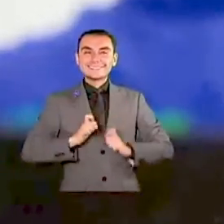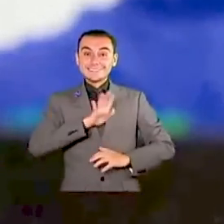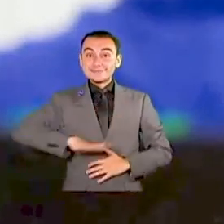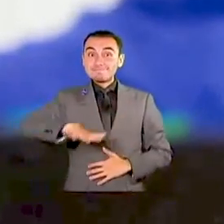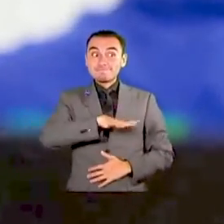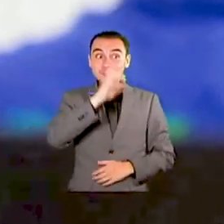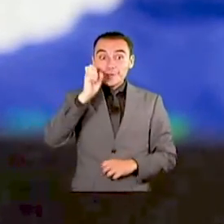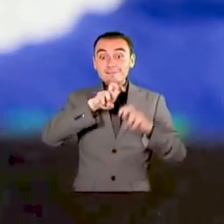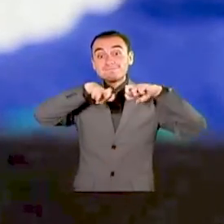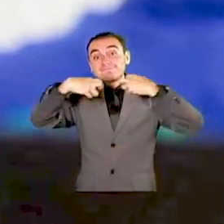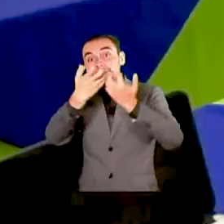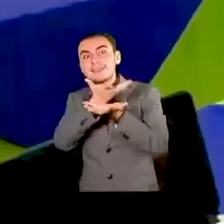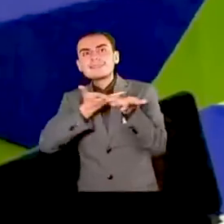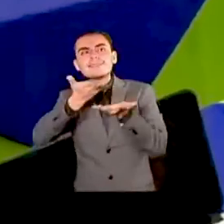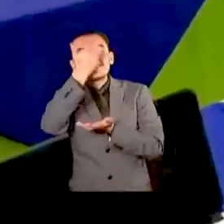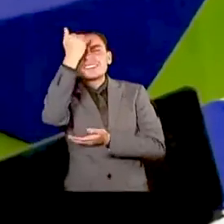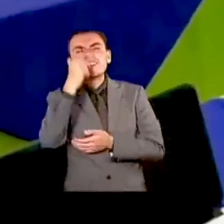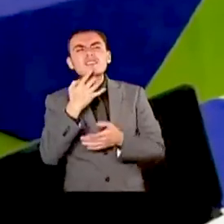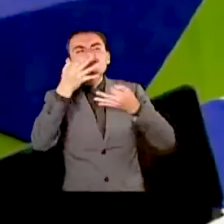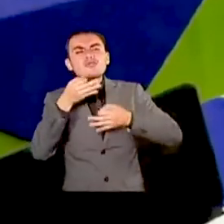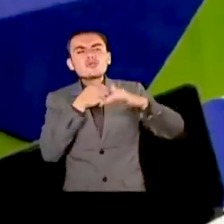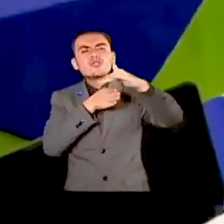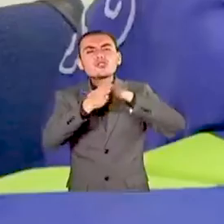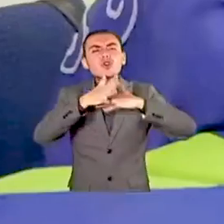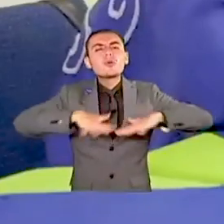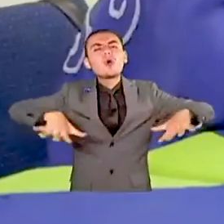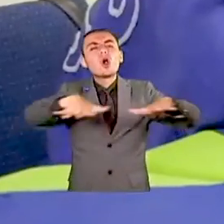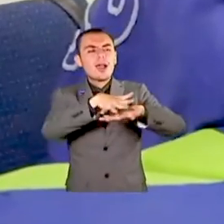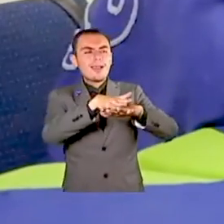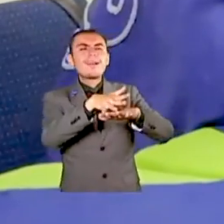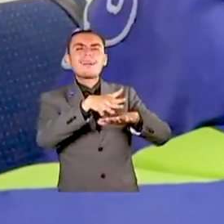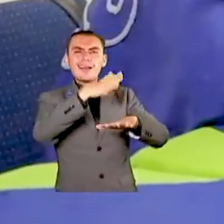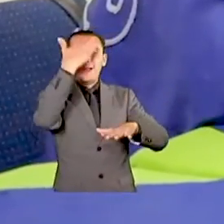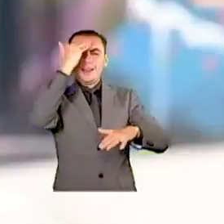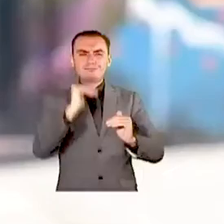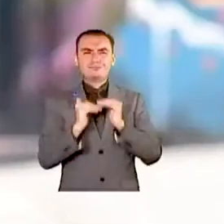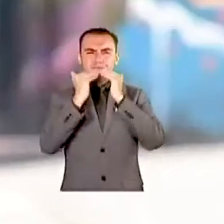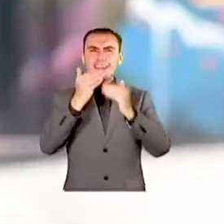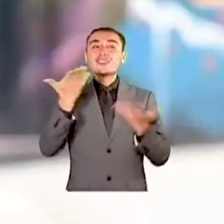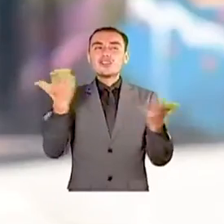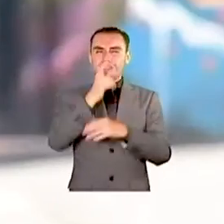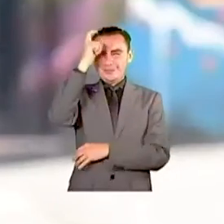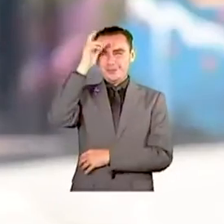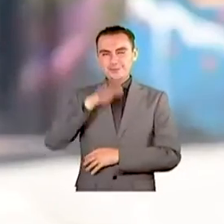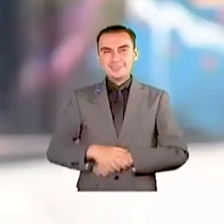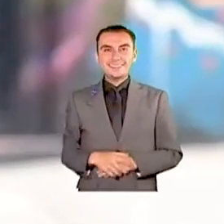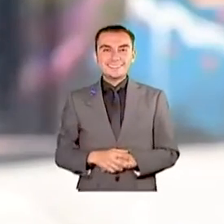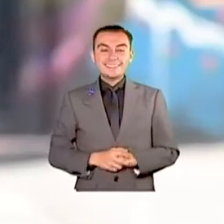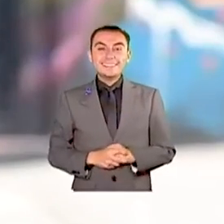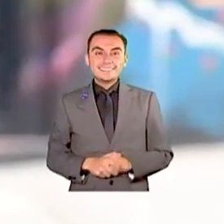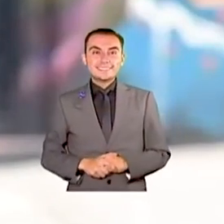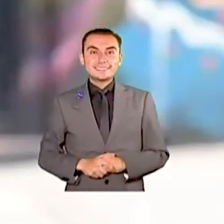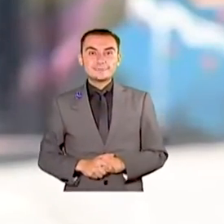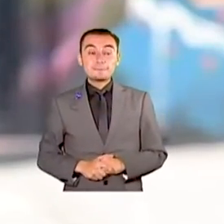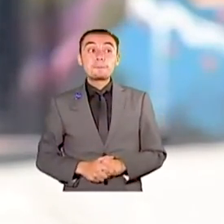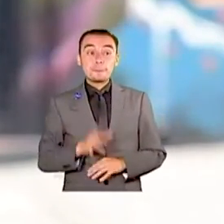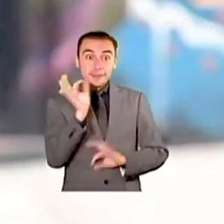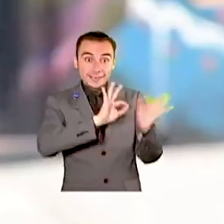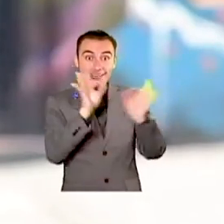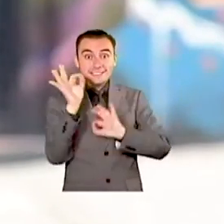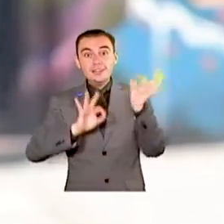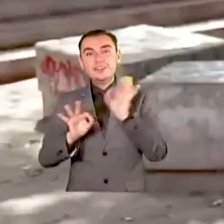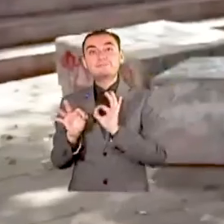y la mesa de diálogo sobre los mecanismos de acceso a tierras en Tierra Alta, Córdoba. He alzado mi voz porque así podemos